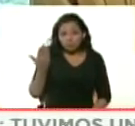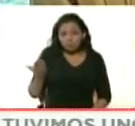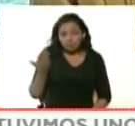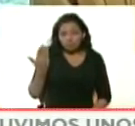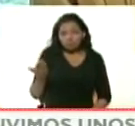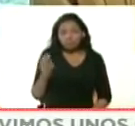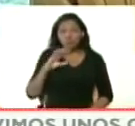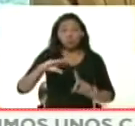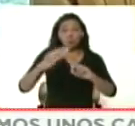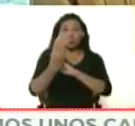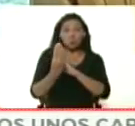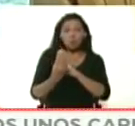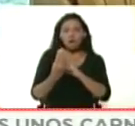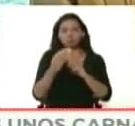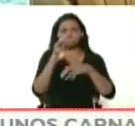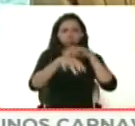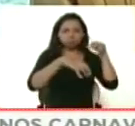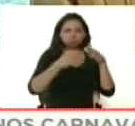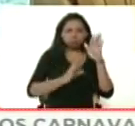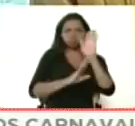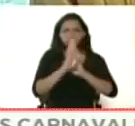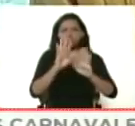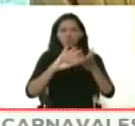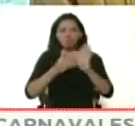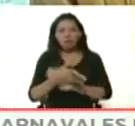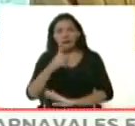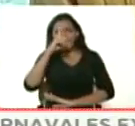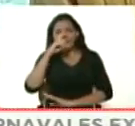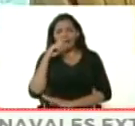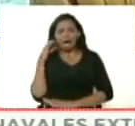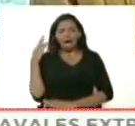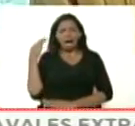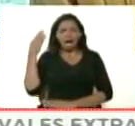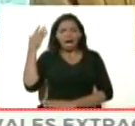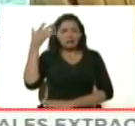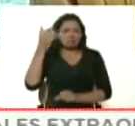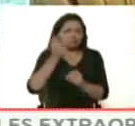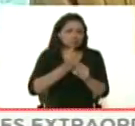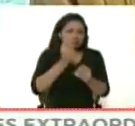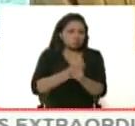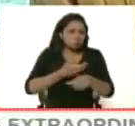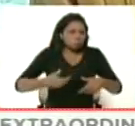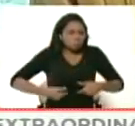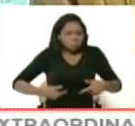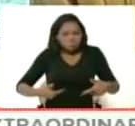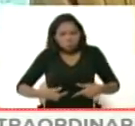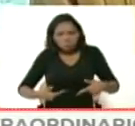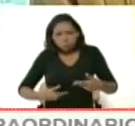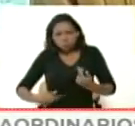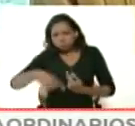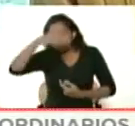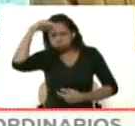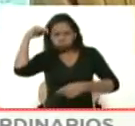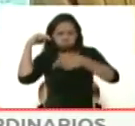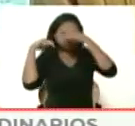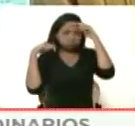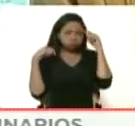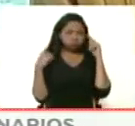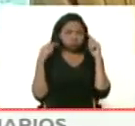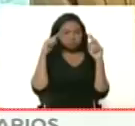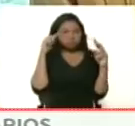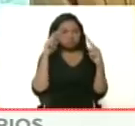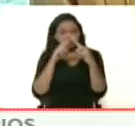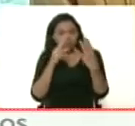Una cultura ganadera se construye con años de trabajo, de conocimiento,